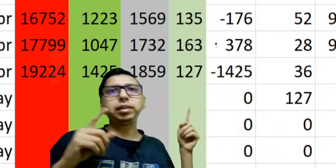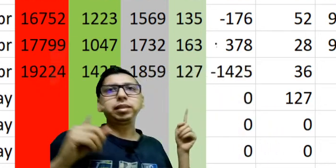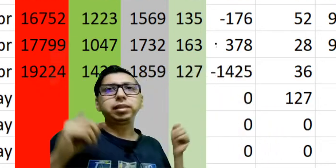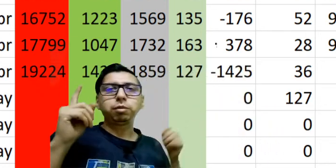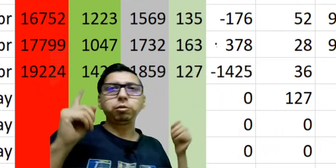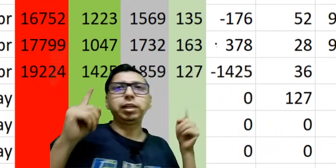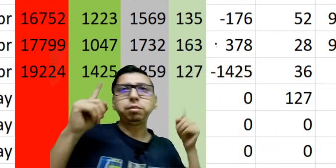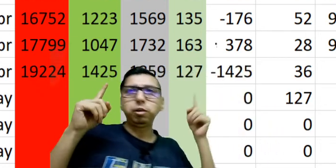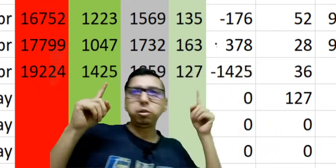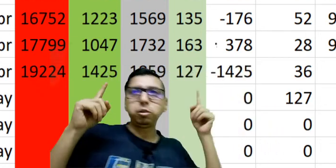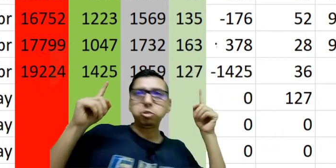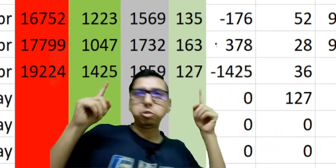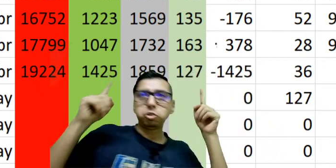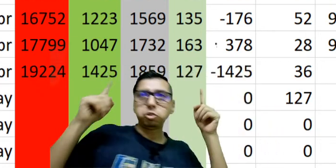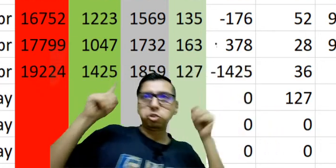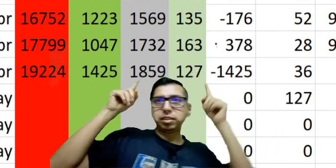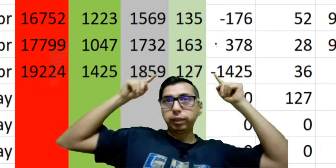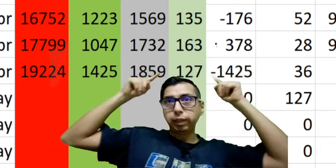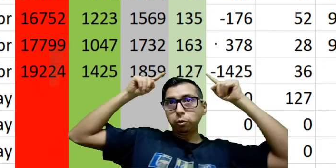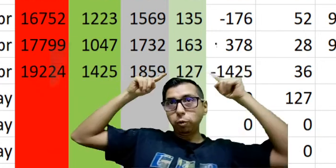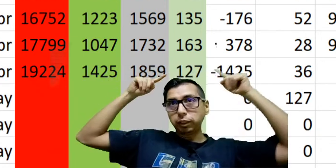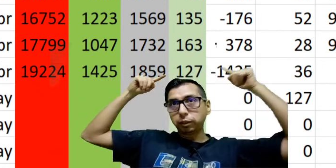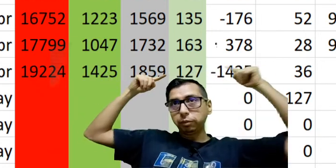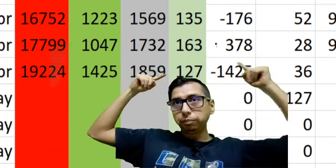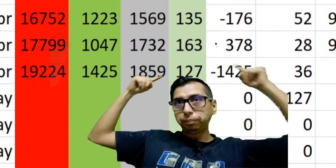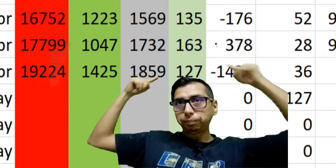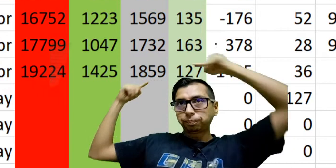Muertes, ya llegamos a las